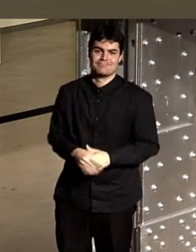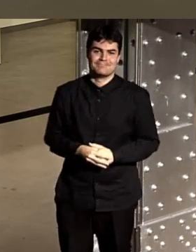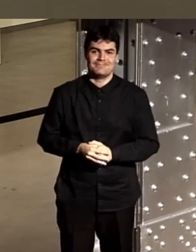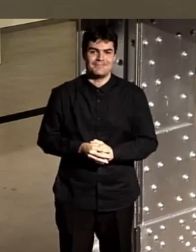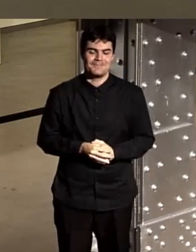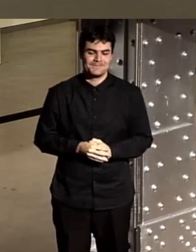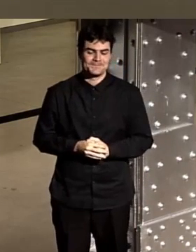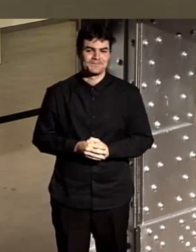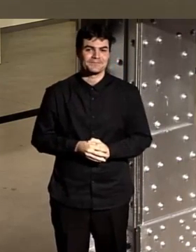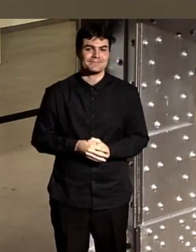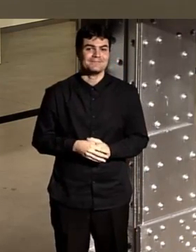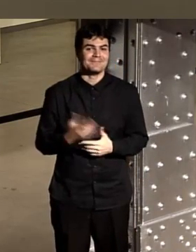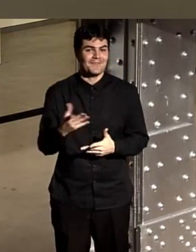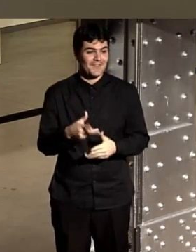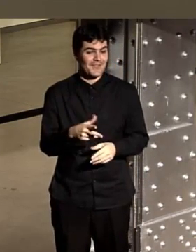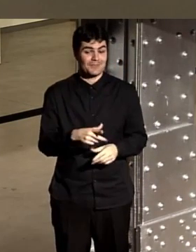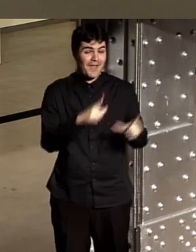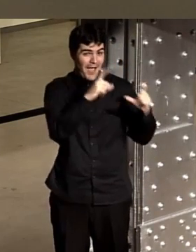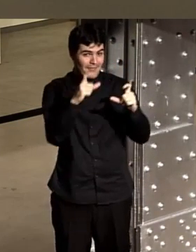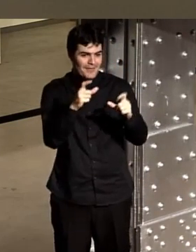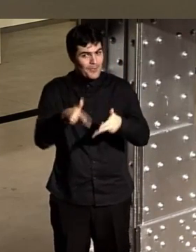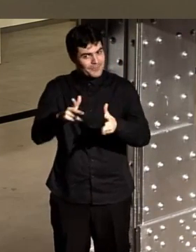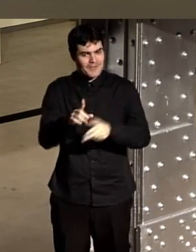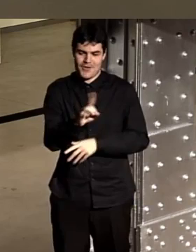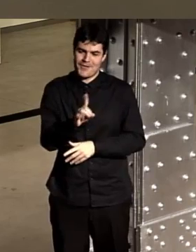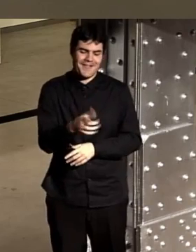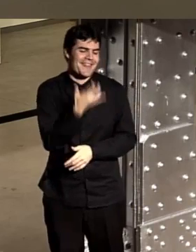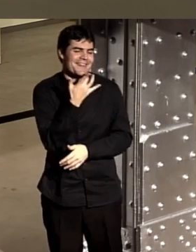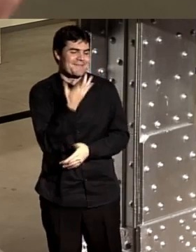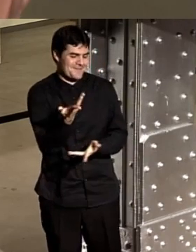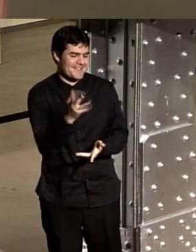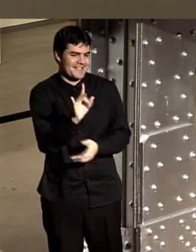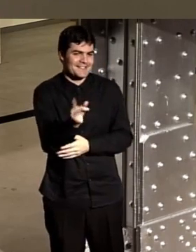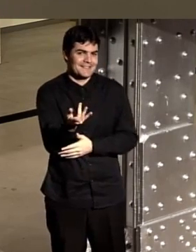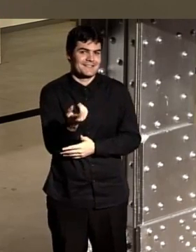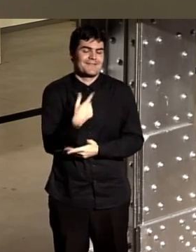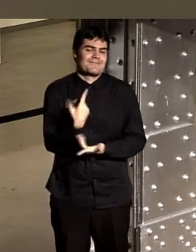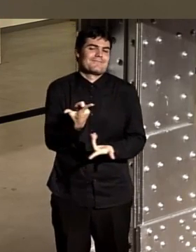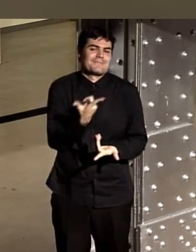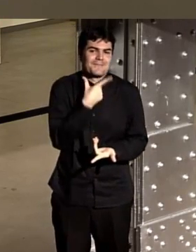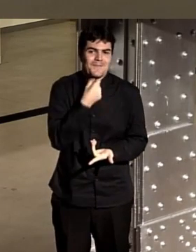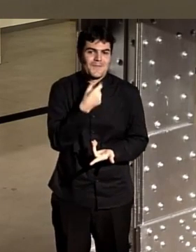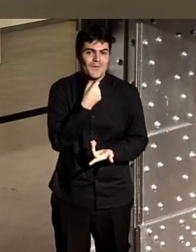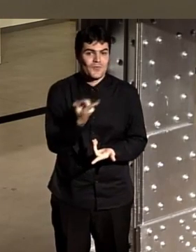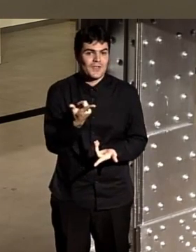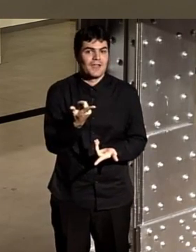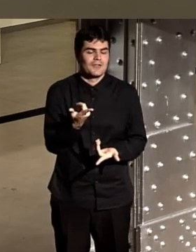¿Pero dejas tocar las cámaras o no? No, estoy bromeando. Sí, obviamente tengo que